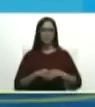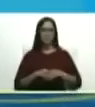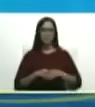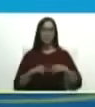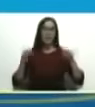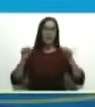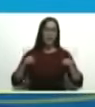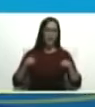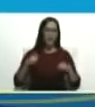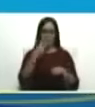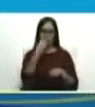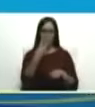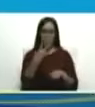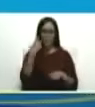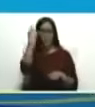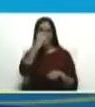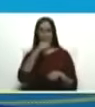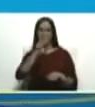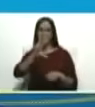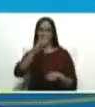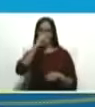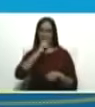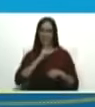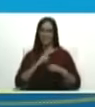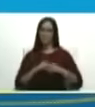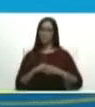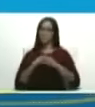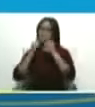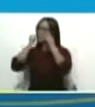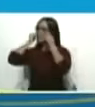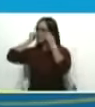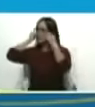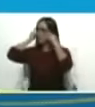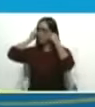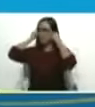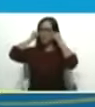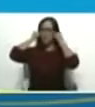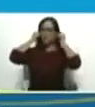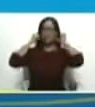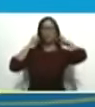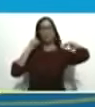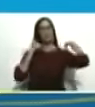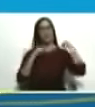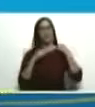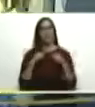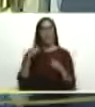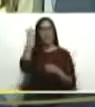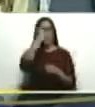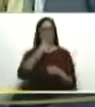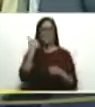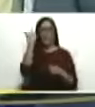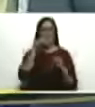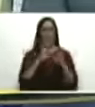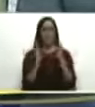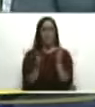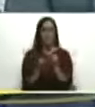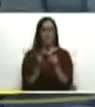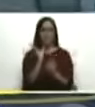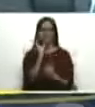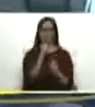Aquí nos vimos las caras hace 3 años. Eran caras famélicas. No había